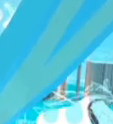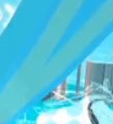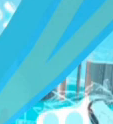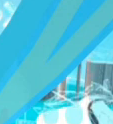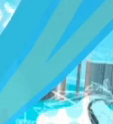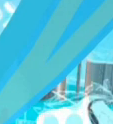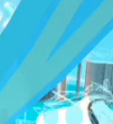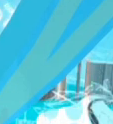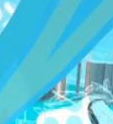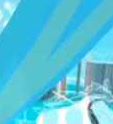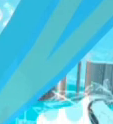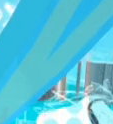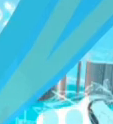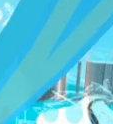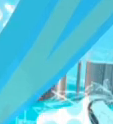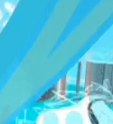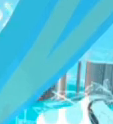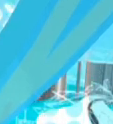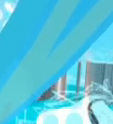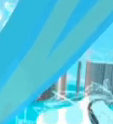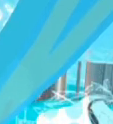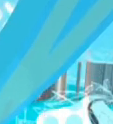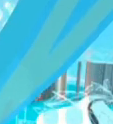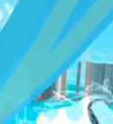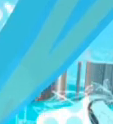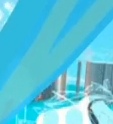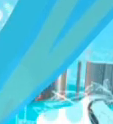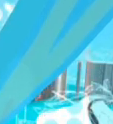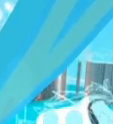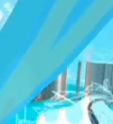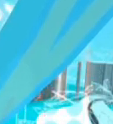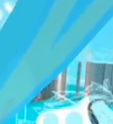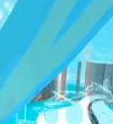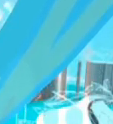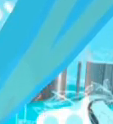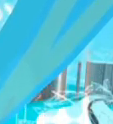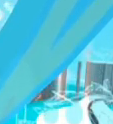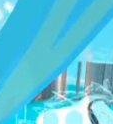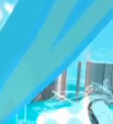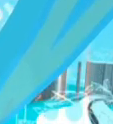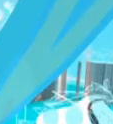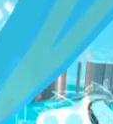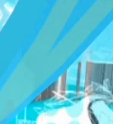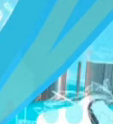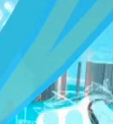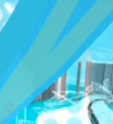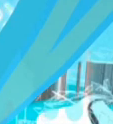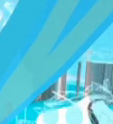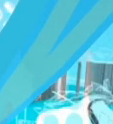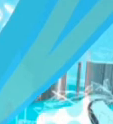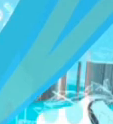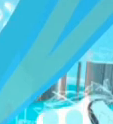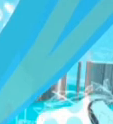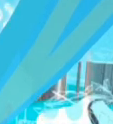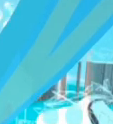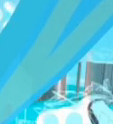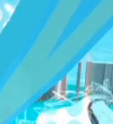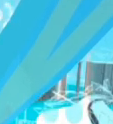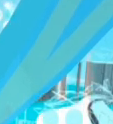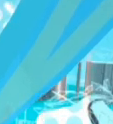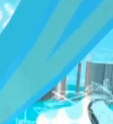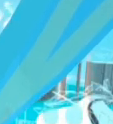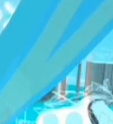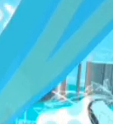para decidir sobre temas de manera inadecuada o inapropiada. Y en el caso que se citaba de